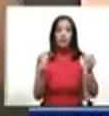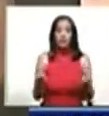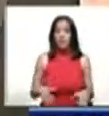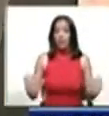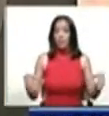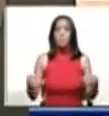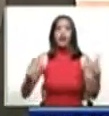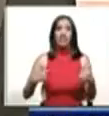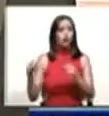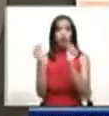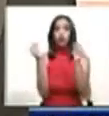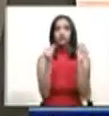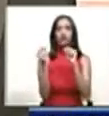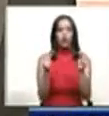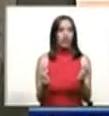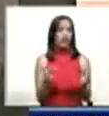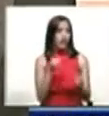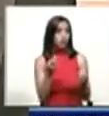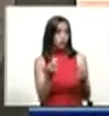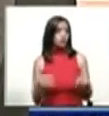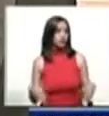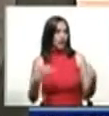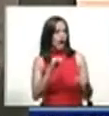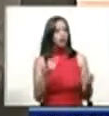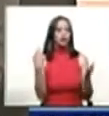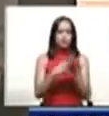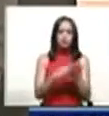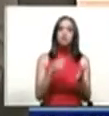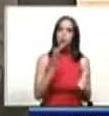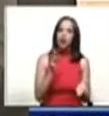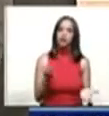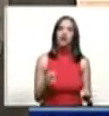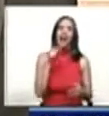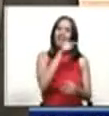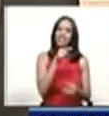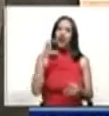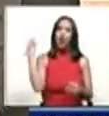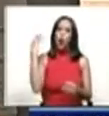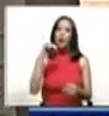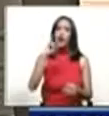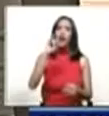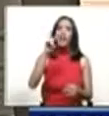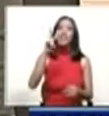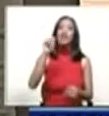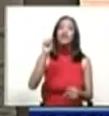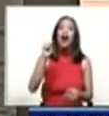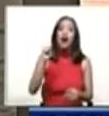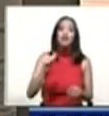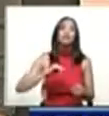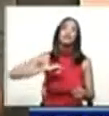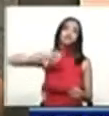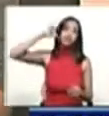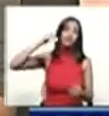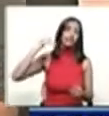Son unas discusiones que nosotros tenemos que generar. Ahí está Colombia con el IVA más alto. Le están colocando el IVA hasta los tampones. A toda la